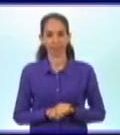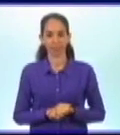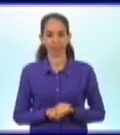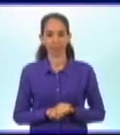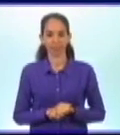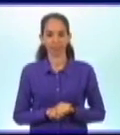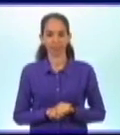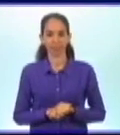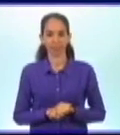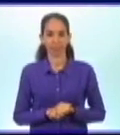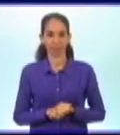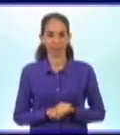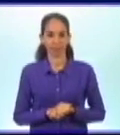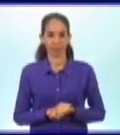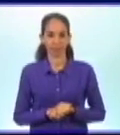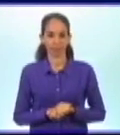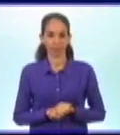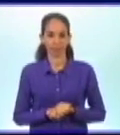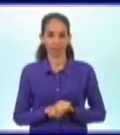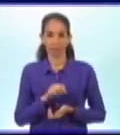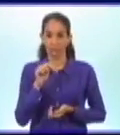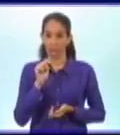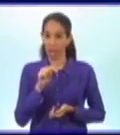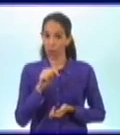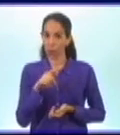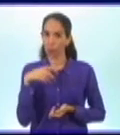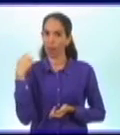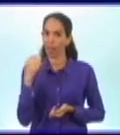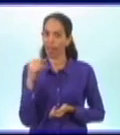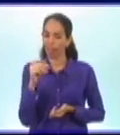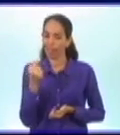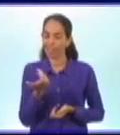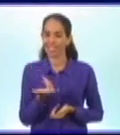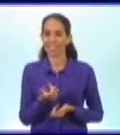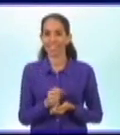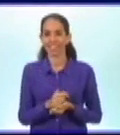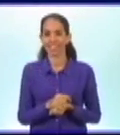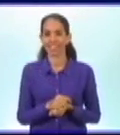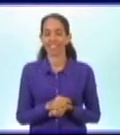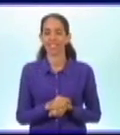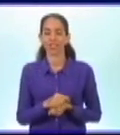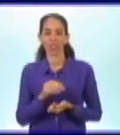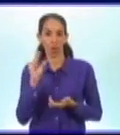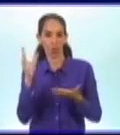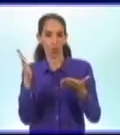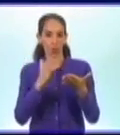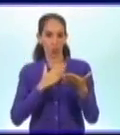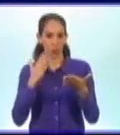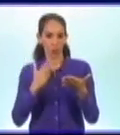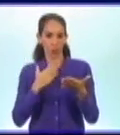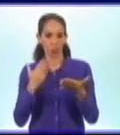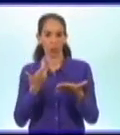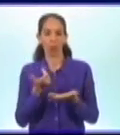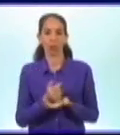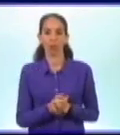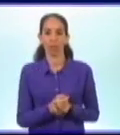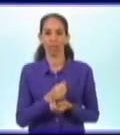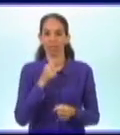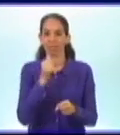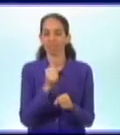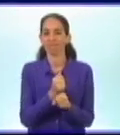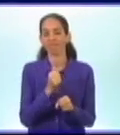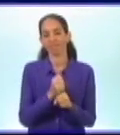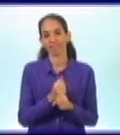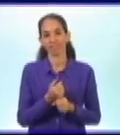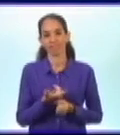Bueno, te estamos presentando los ejercicios que de tu cuaderno de ortografía te permitirán continuar trabajando en